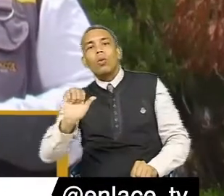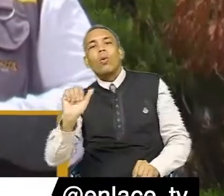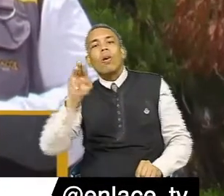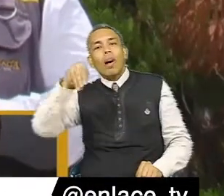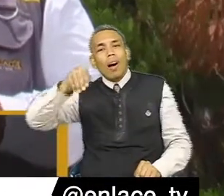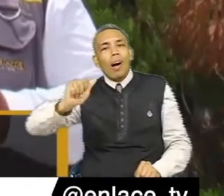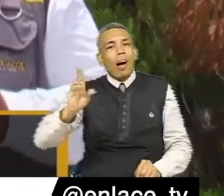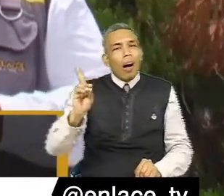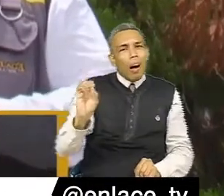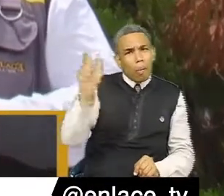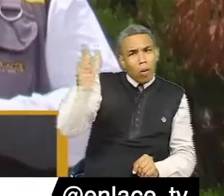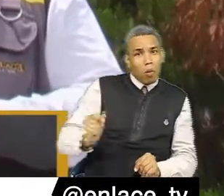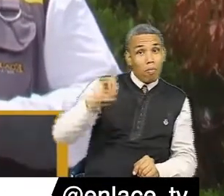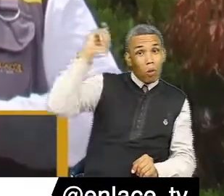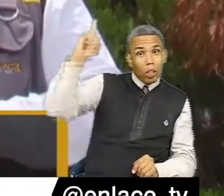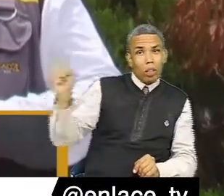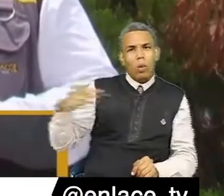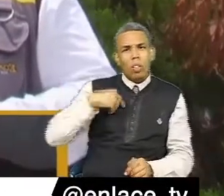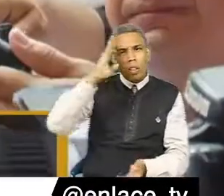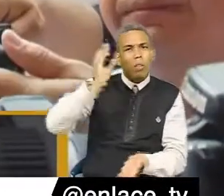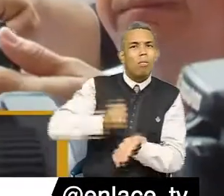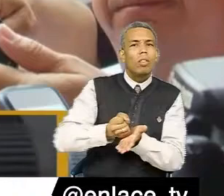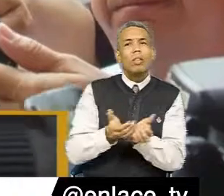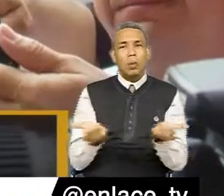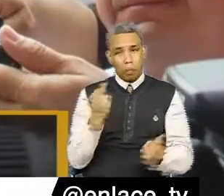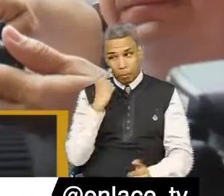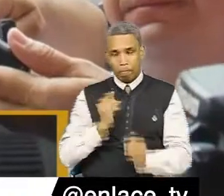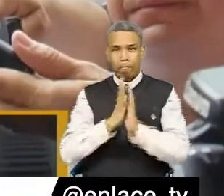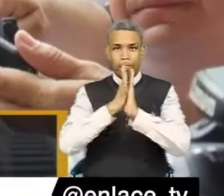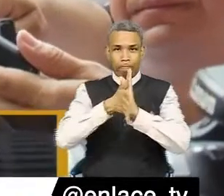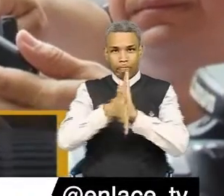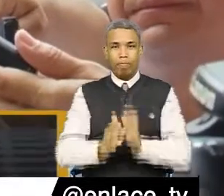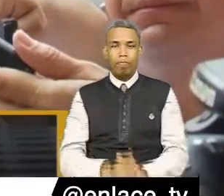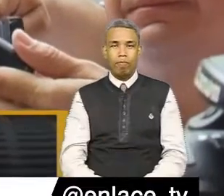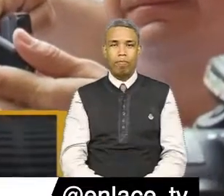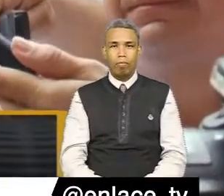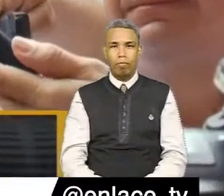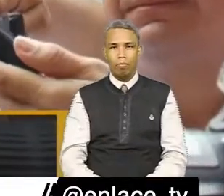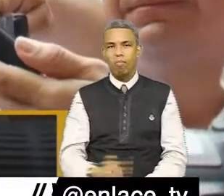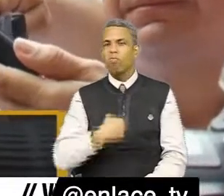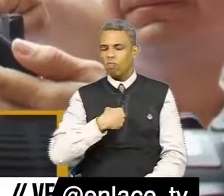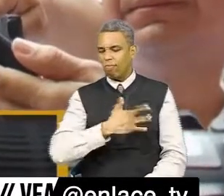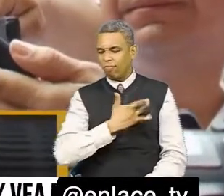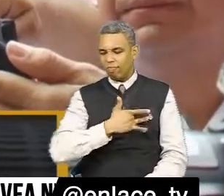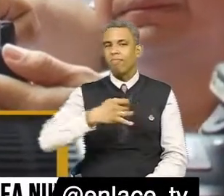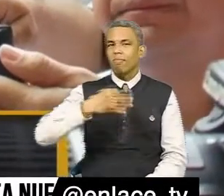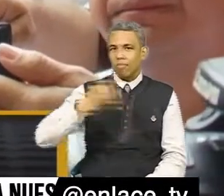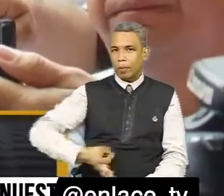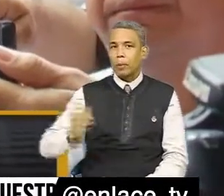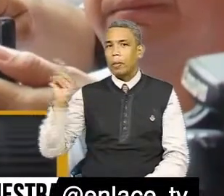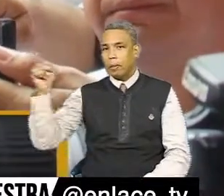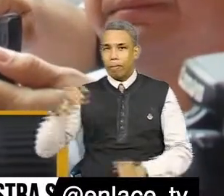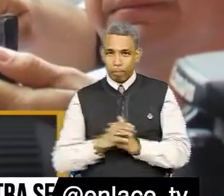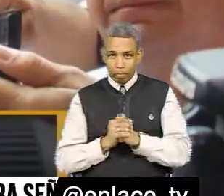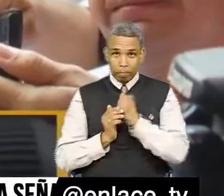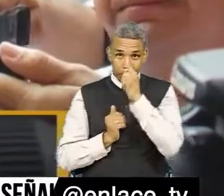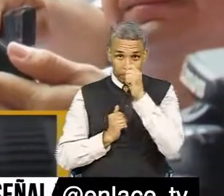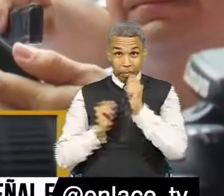a la iniciativa de convertir la barranca del mes en distrito estoy convencido que vamos a pedirle al congreso que nos apruebe lo del distrito